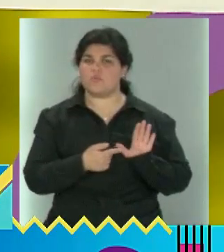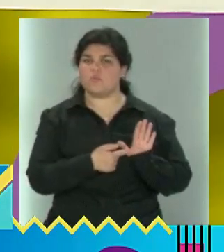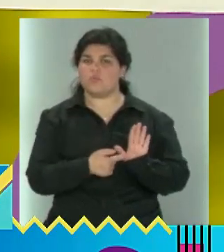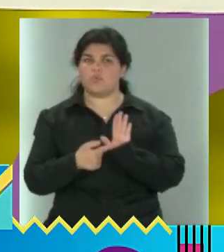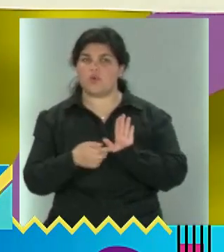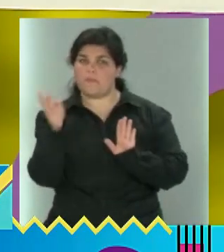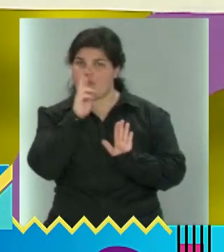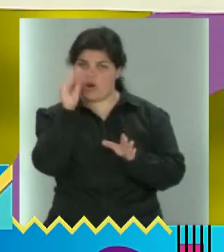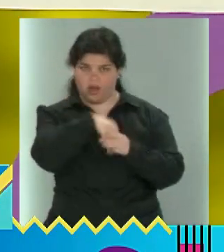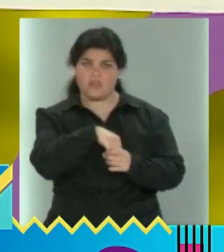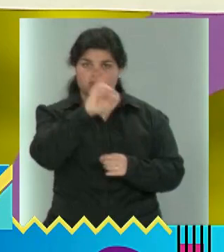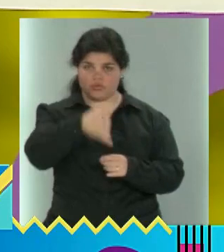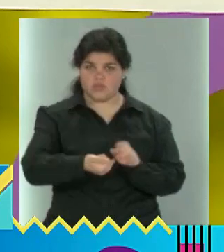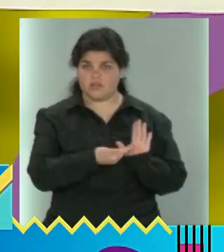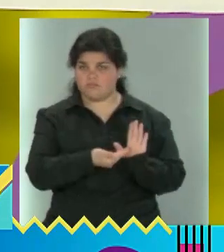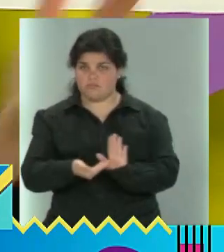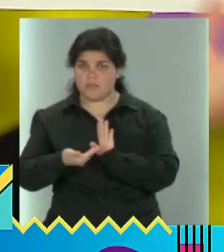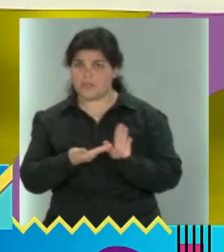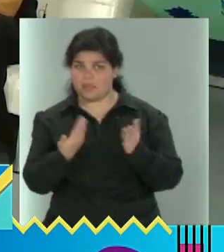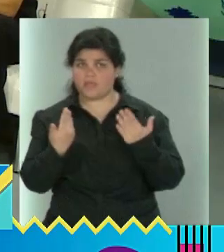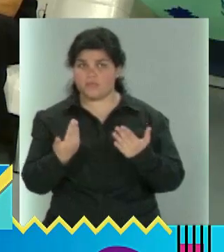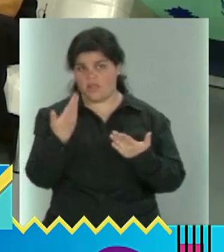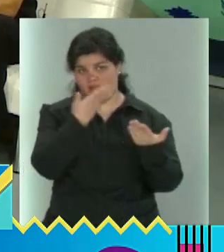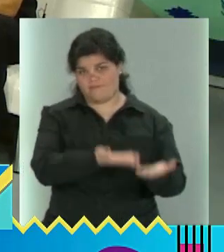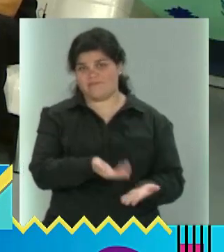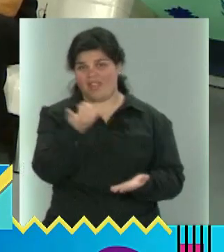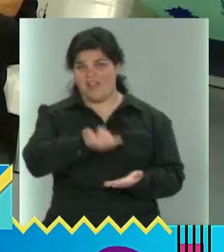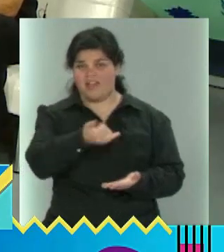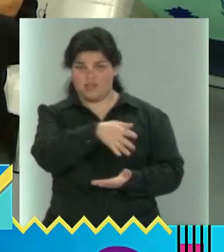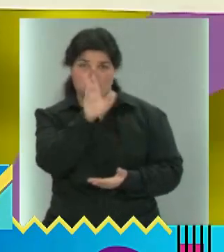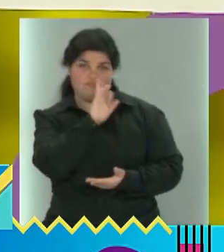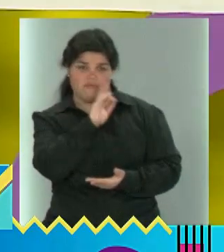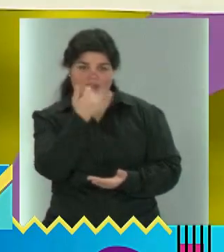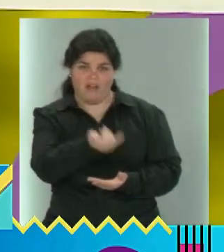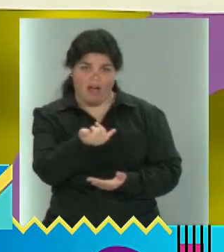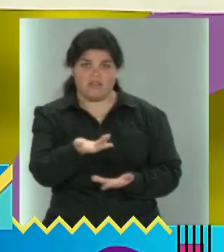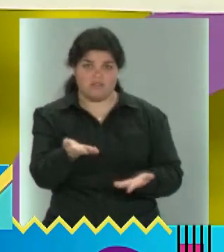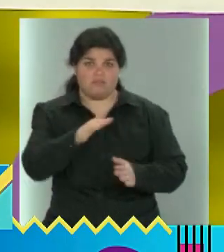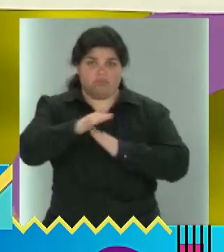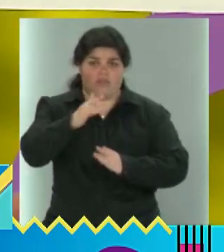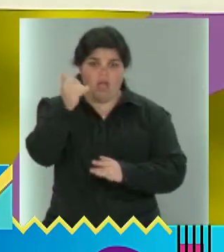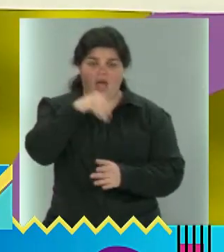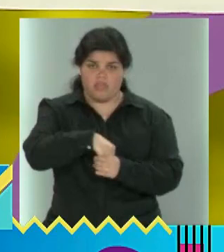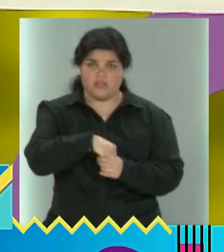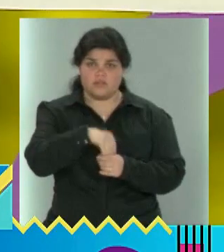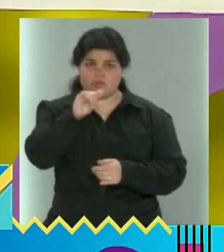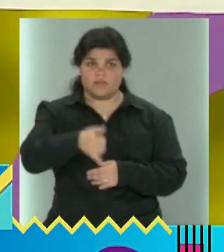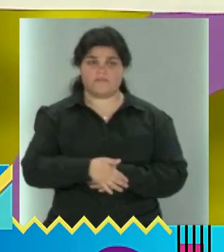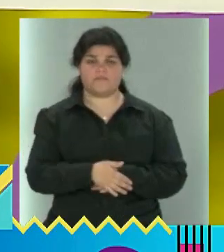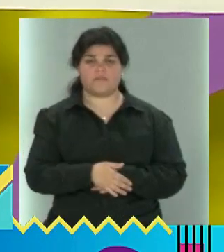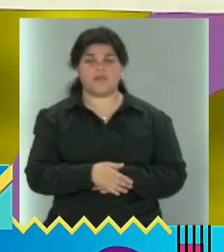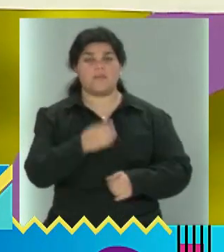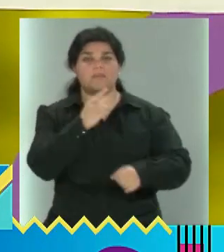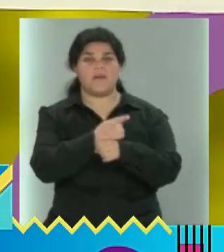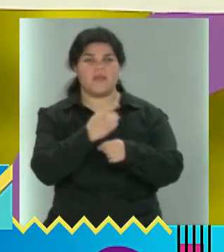a ver mujeres, ¿no? Que también lo pueden hacer. Bueno, tenemos acá una exponente que lo hace claramente. Bueno, agradecerles a ustedes porque